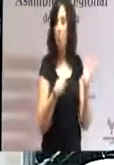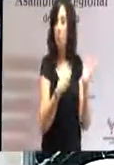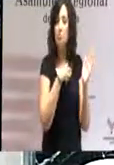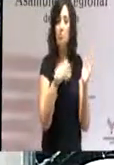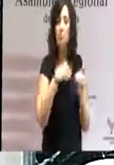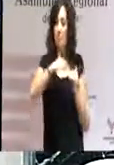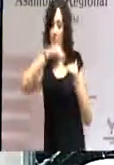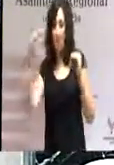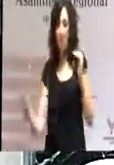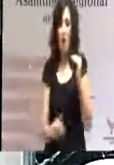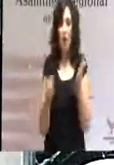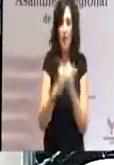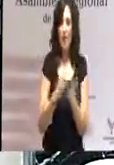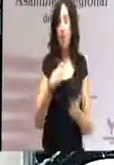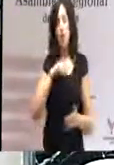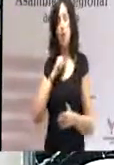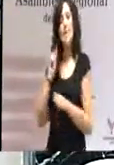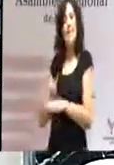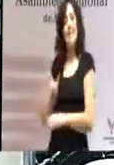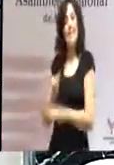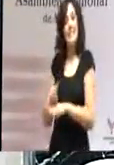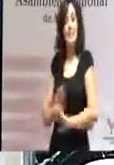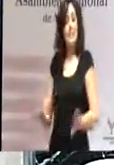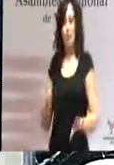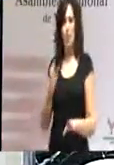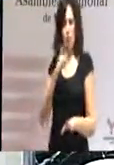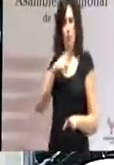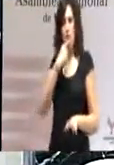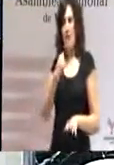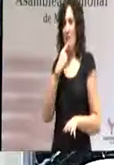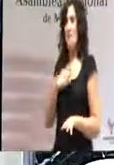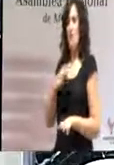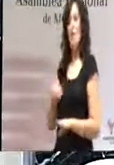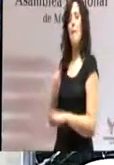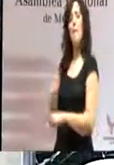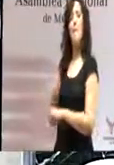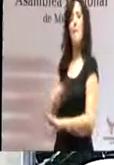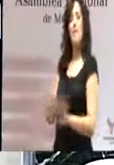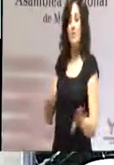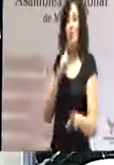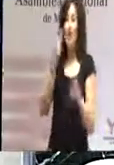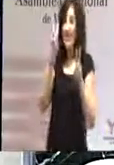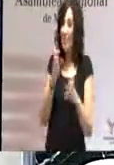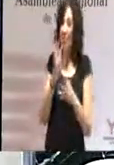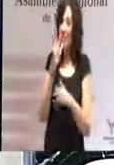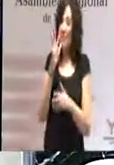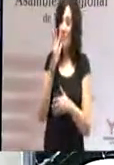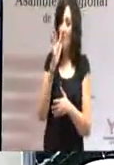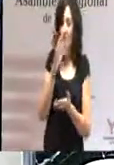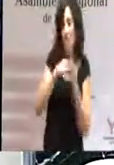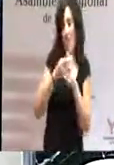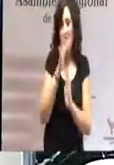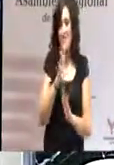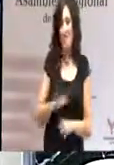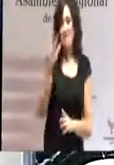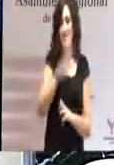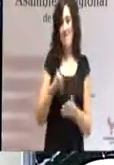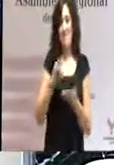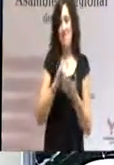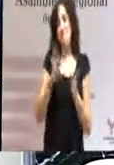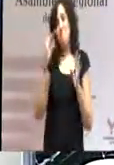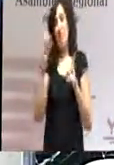la crítica, a pesar de que usted nos lo pone bastante fácil. En este asunto, como del Plan Hidrológico Nacional y otros pactos que nos han planteado, también